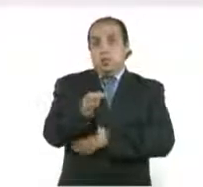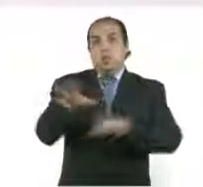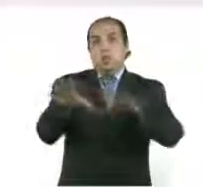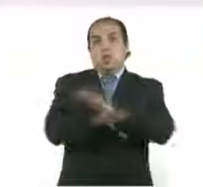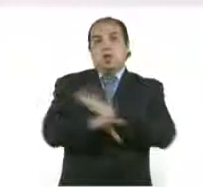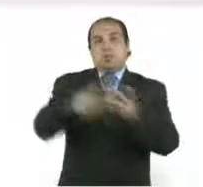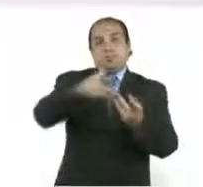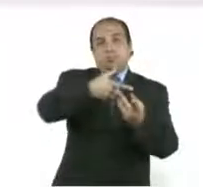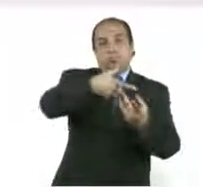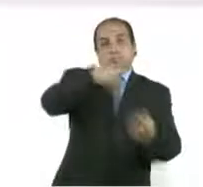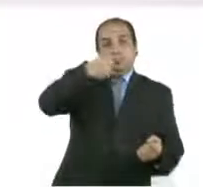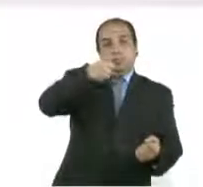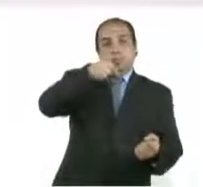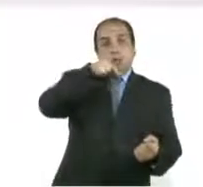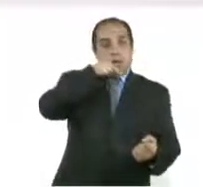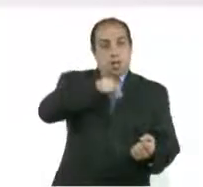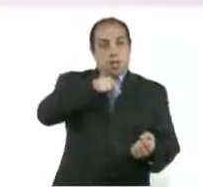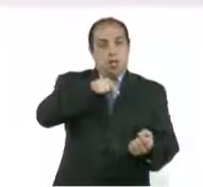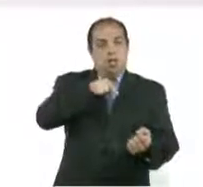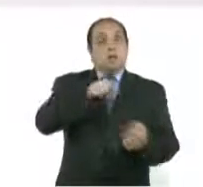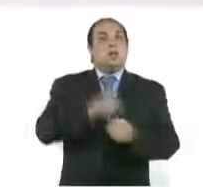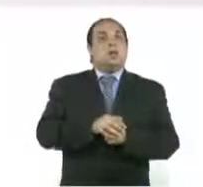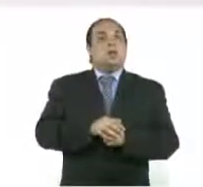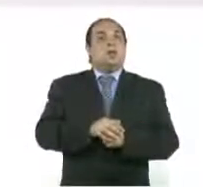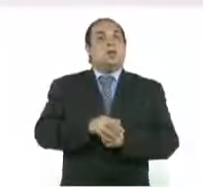cambio constitucional en la reforma